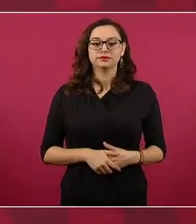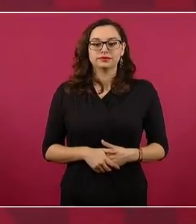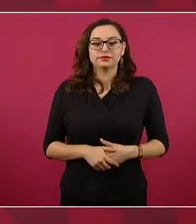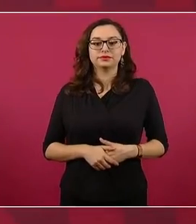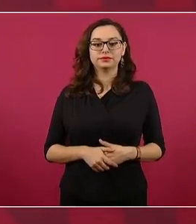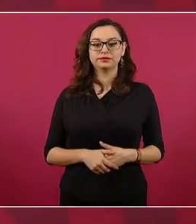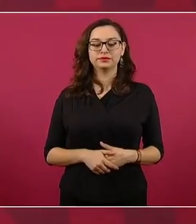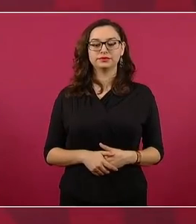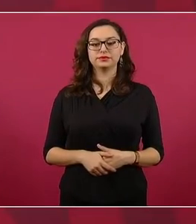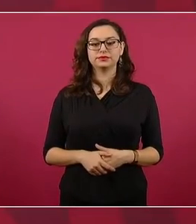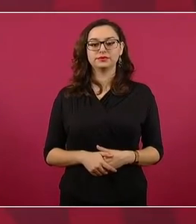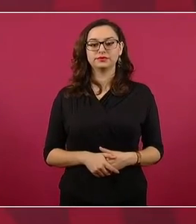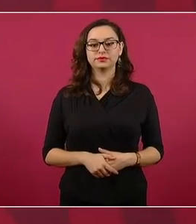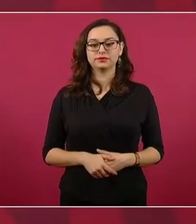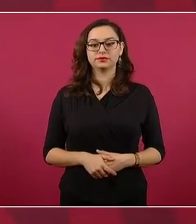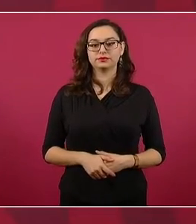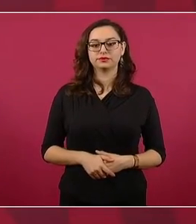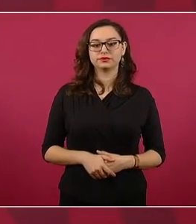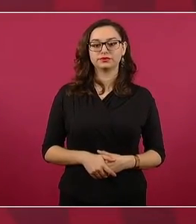Potosina.